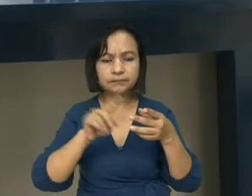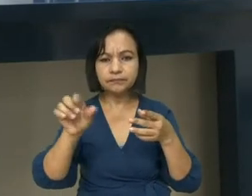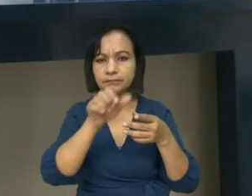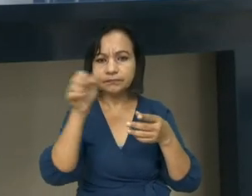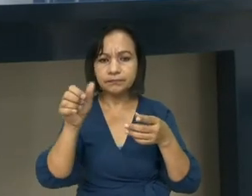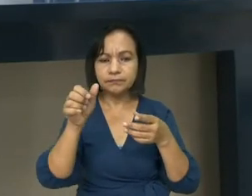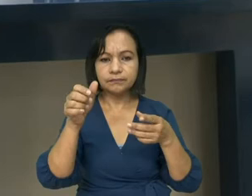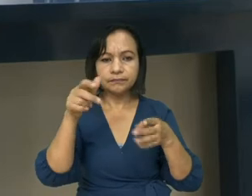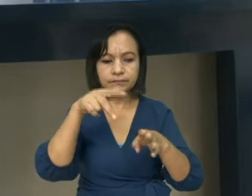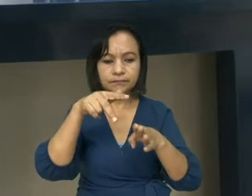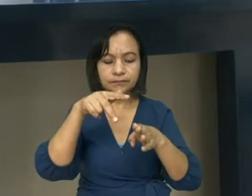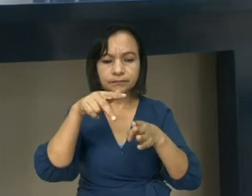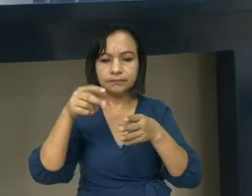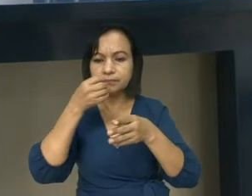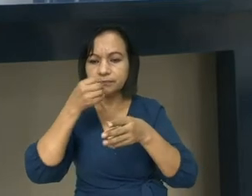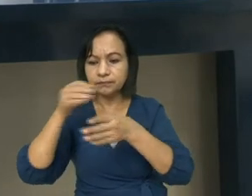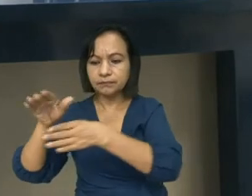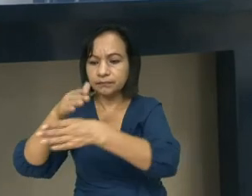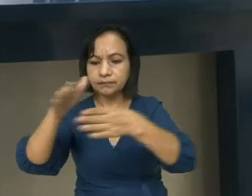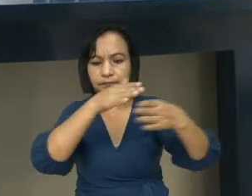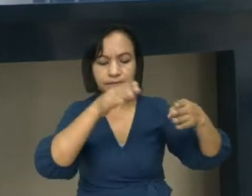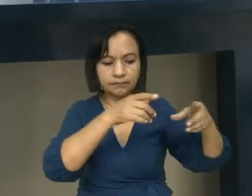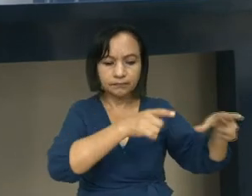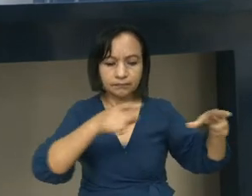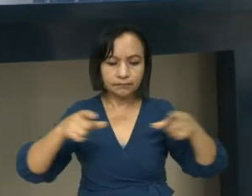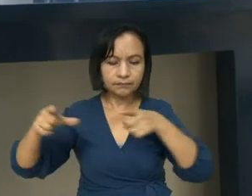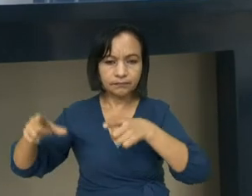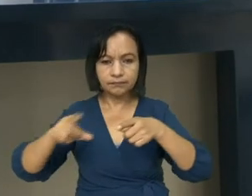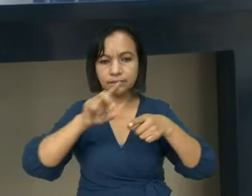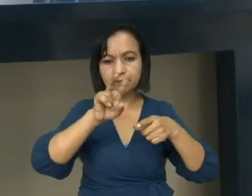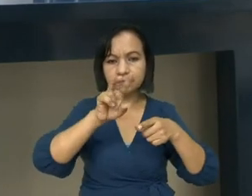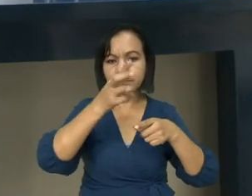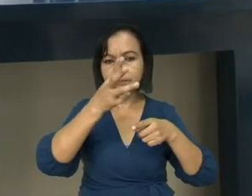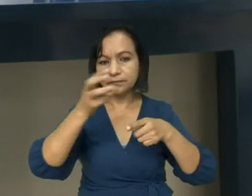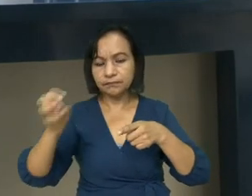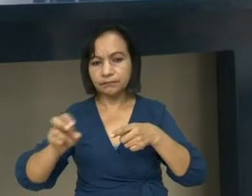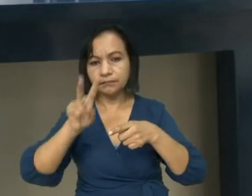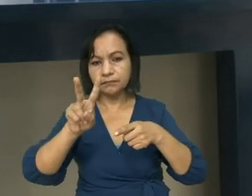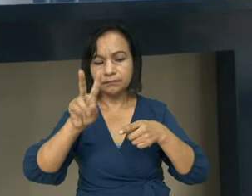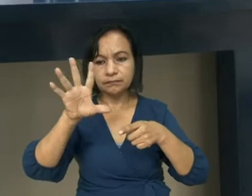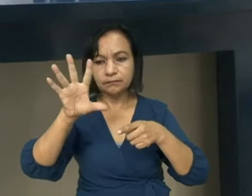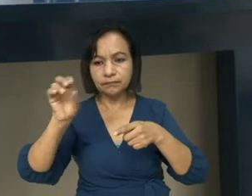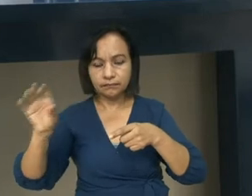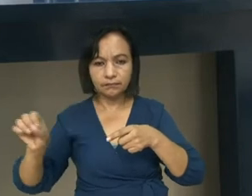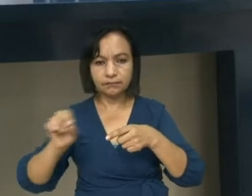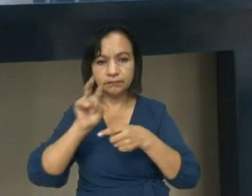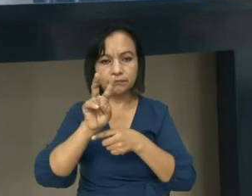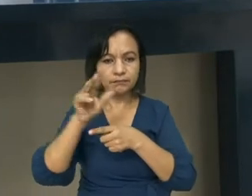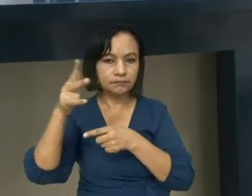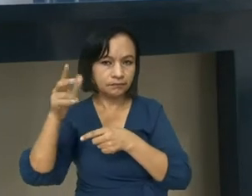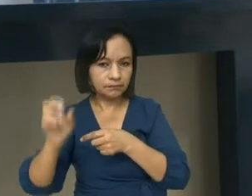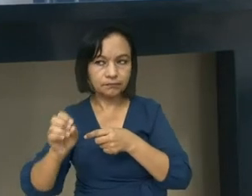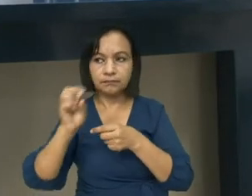platos como caballo bayo en 300 o dos en 500. Tenés otros servicios que te cuestan 280,